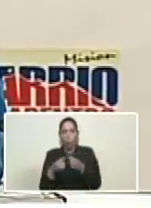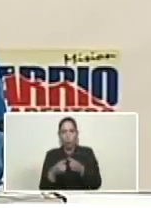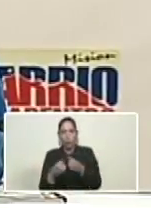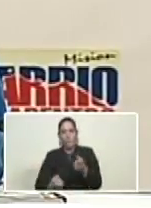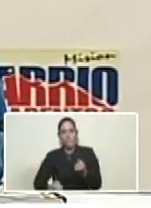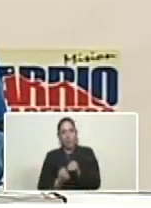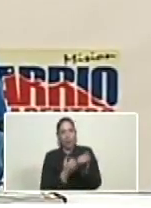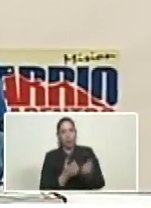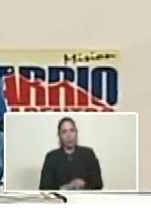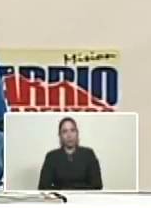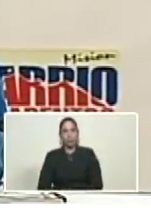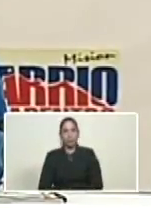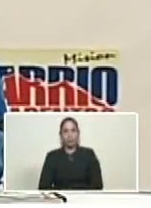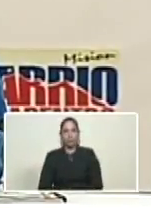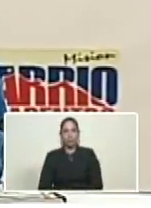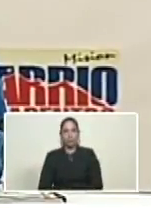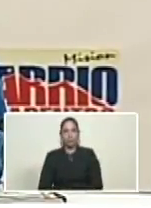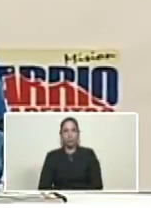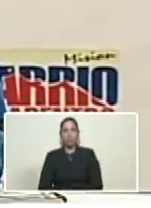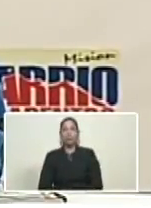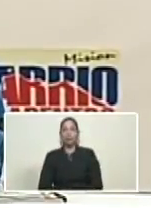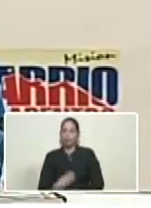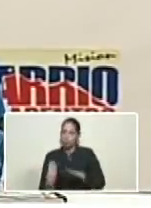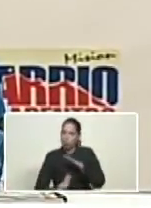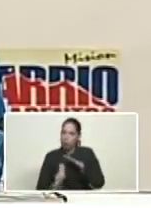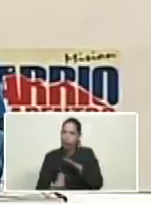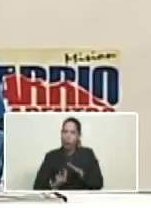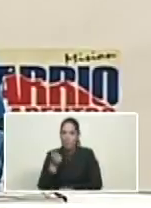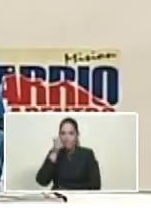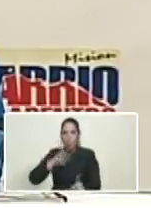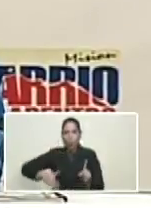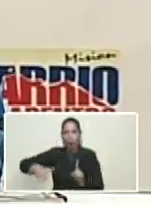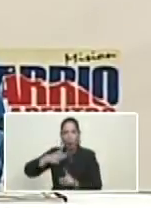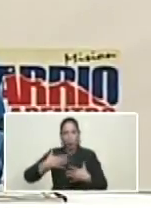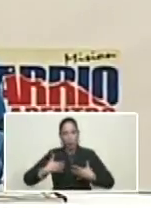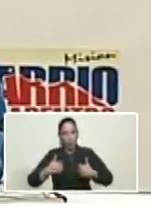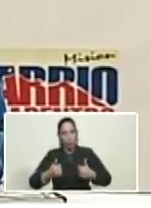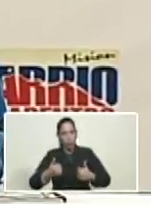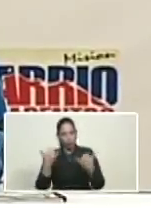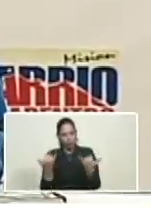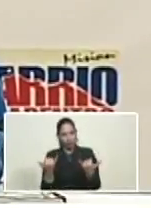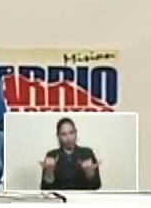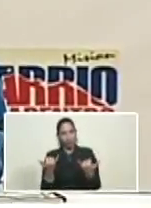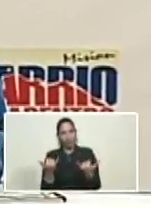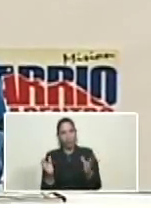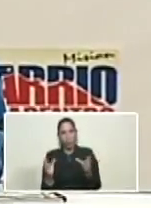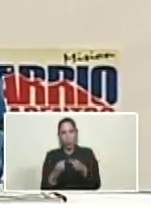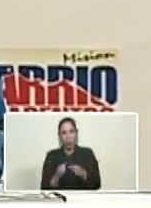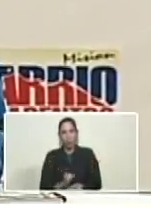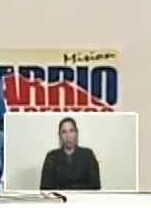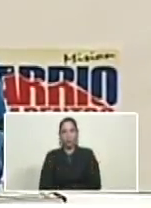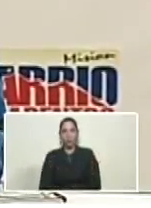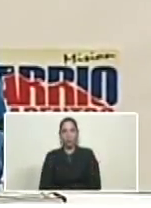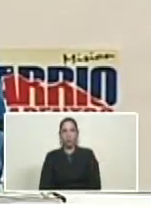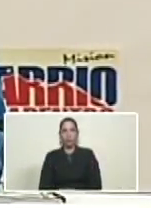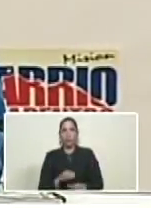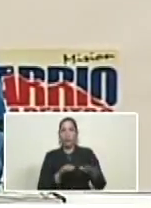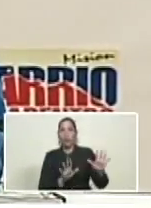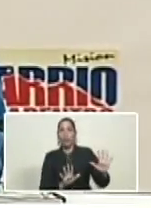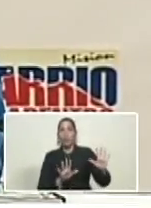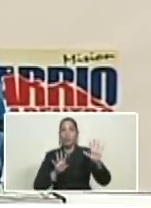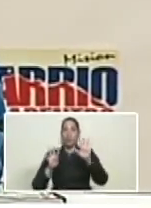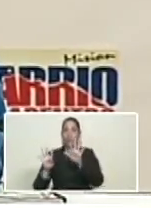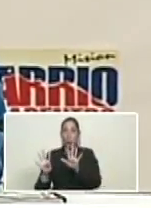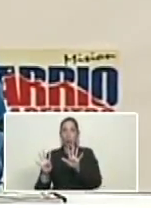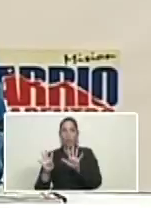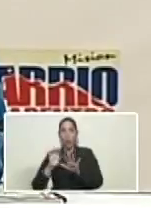bases del pueblo, con las bases de la salud en este caso. El 19